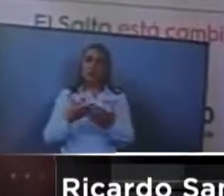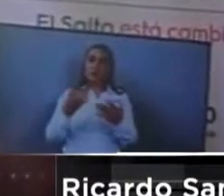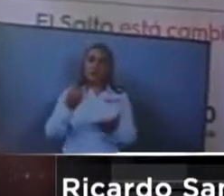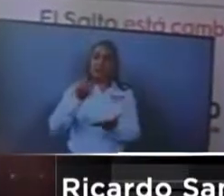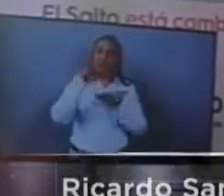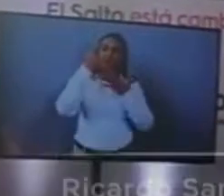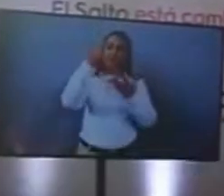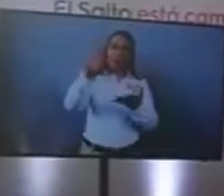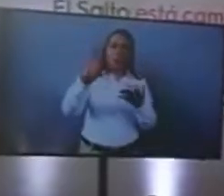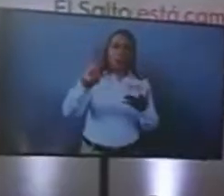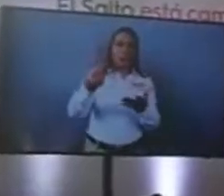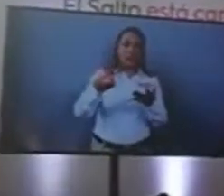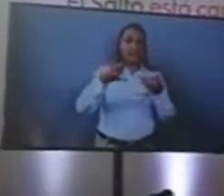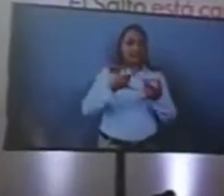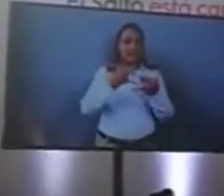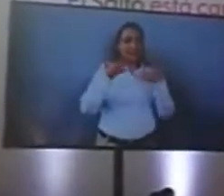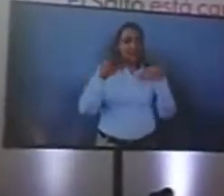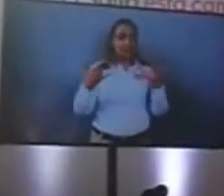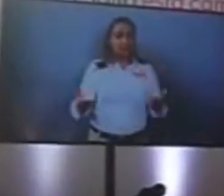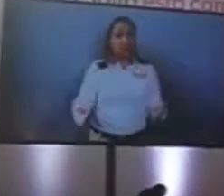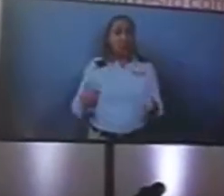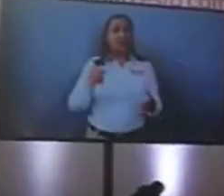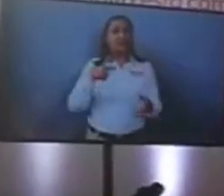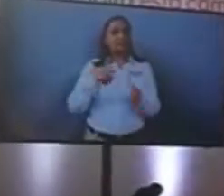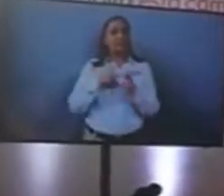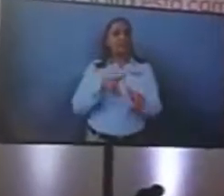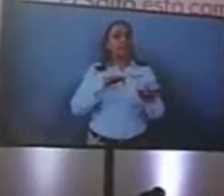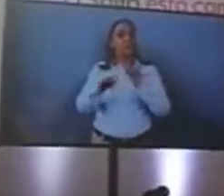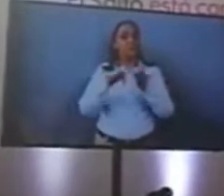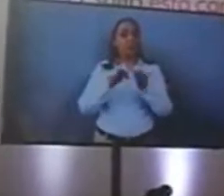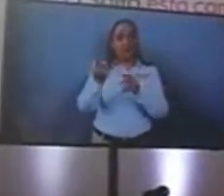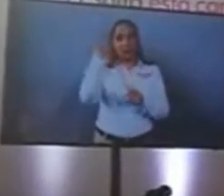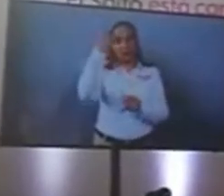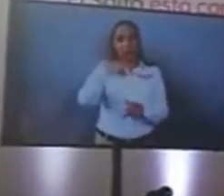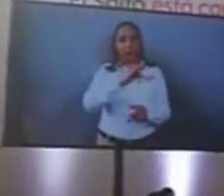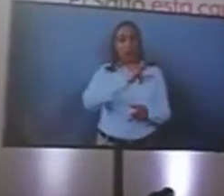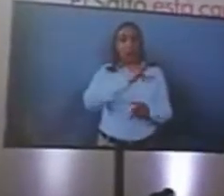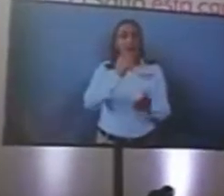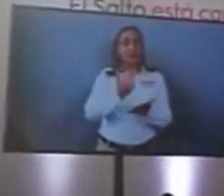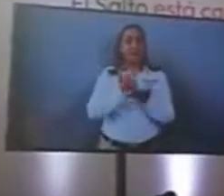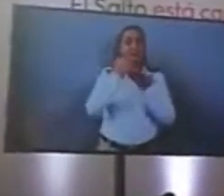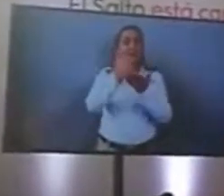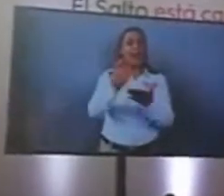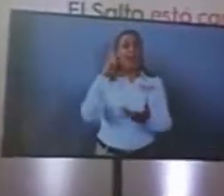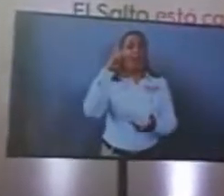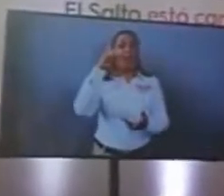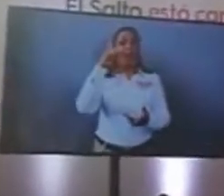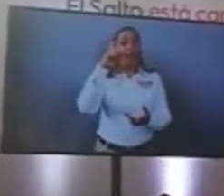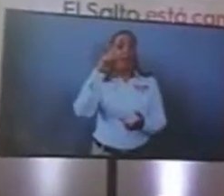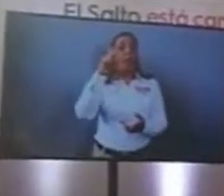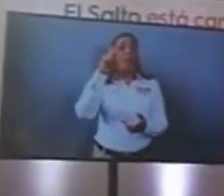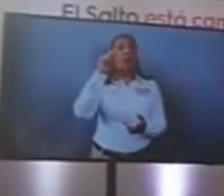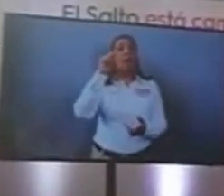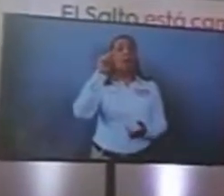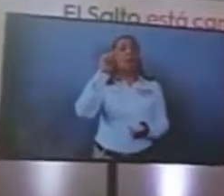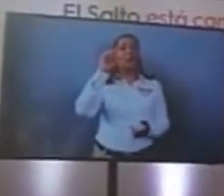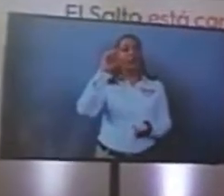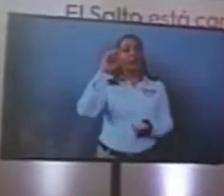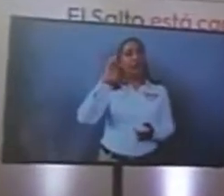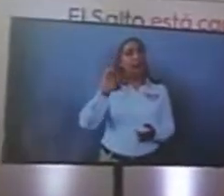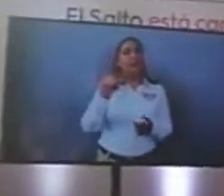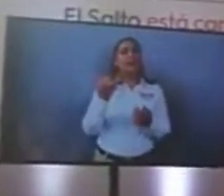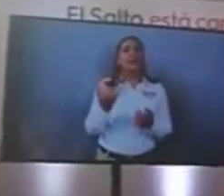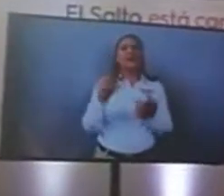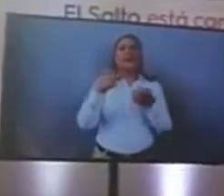pública. Estamos trabajando para mejorar el servicio de agua potable, que estamos mejorando las